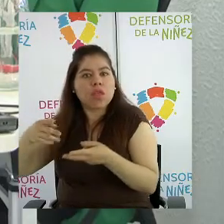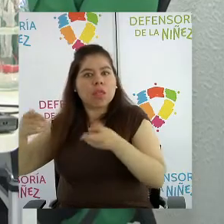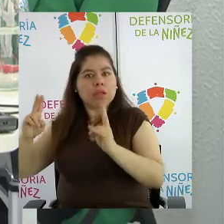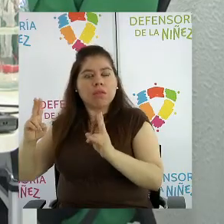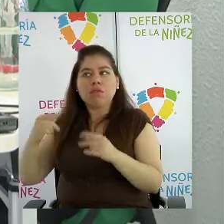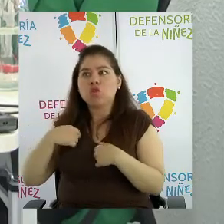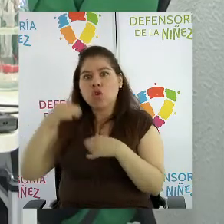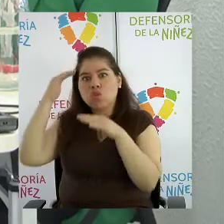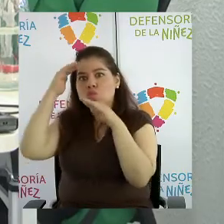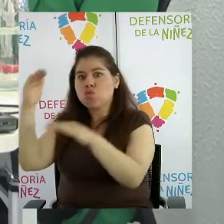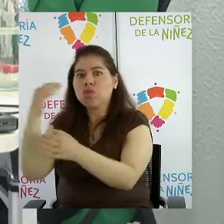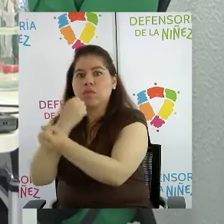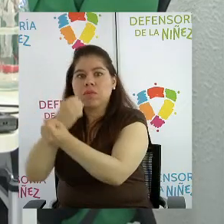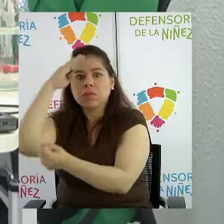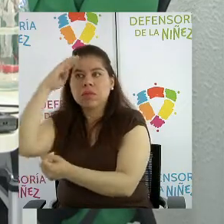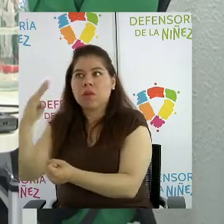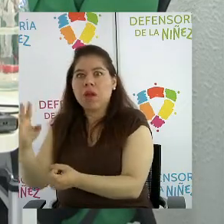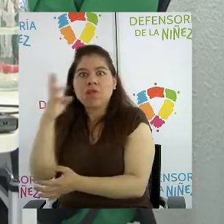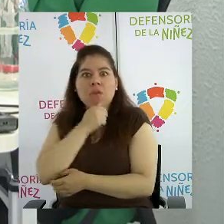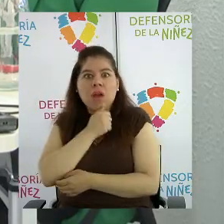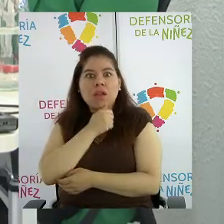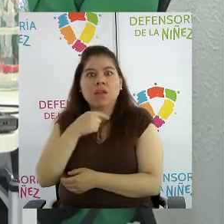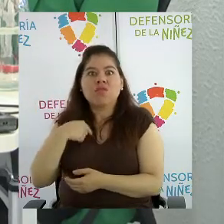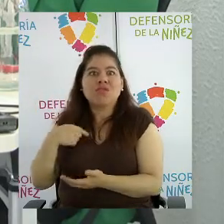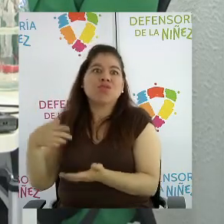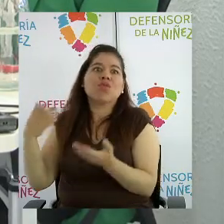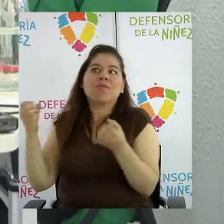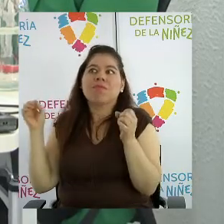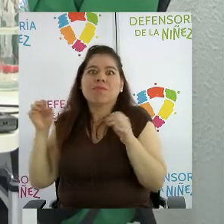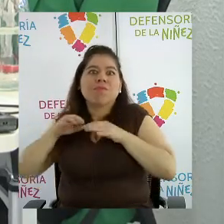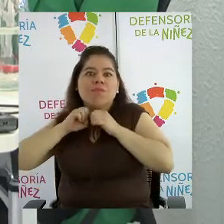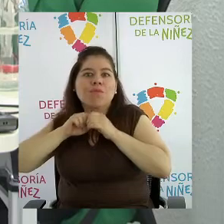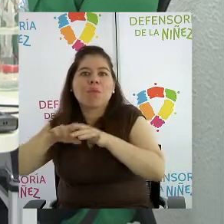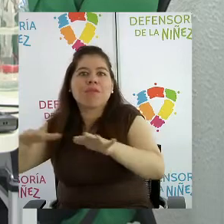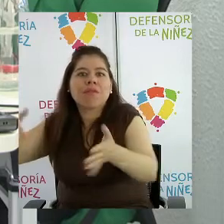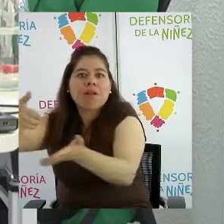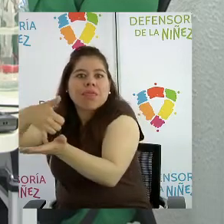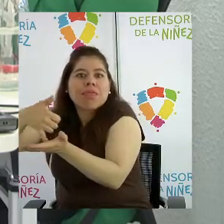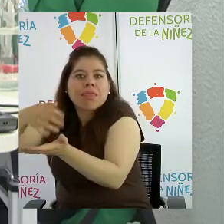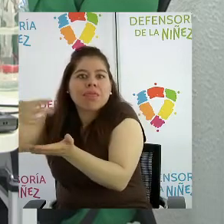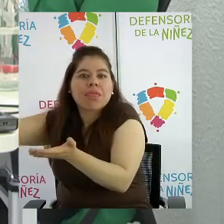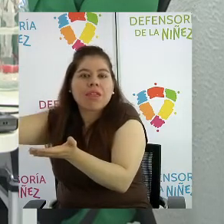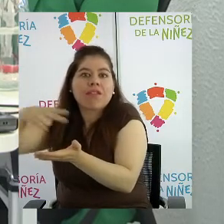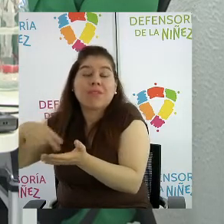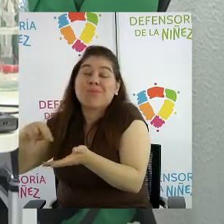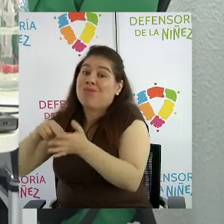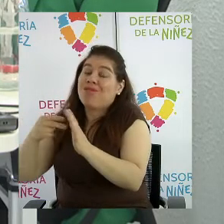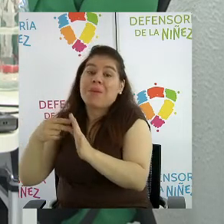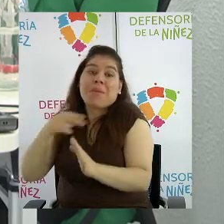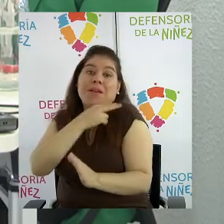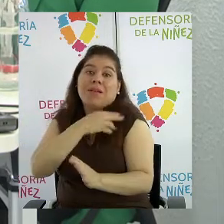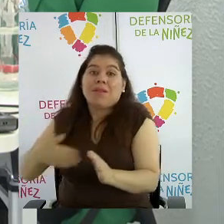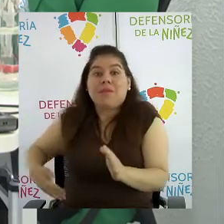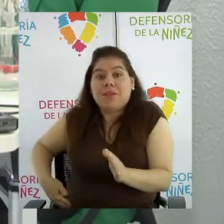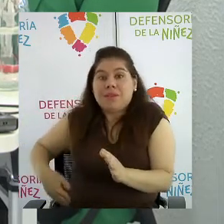Chile, que es parte del Estado de Derecho, lo que hago es debilitarlo. Y ahí hay un desafío que es crucial para el Ministerio del Interior y Seguridad Pública.